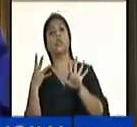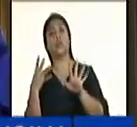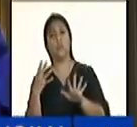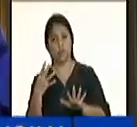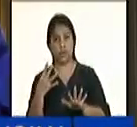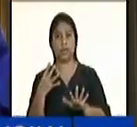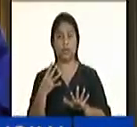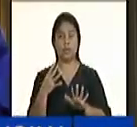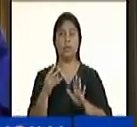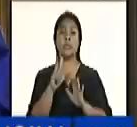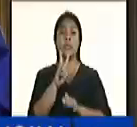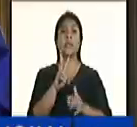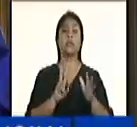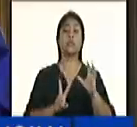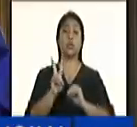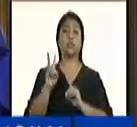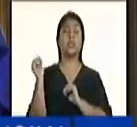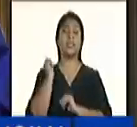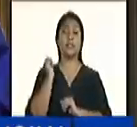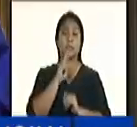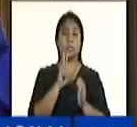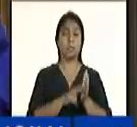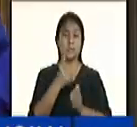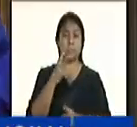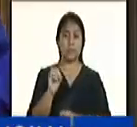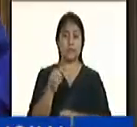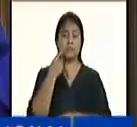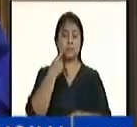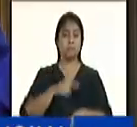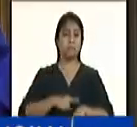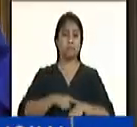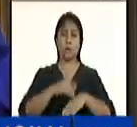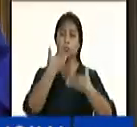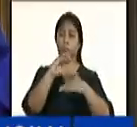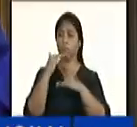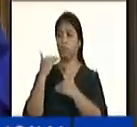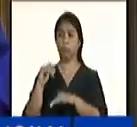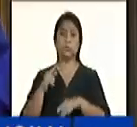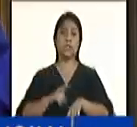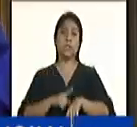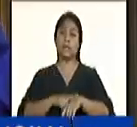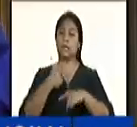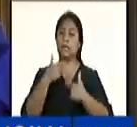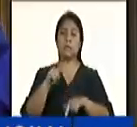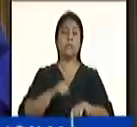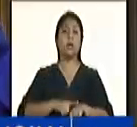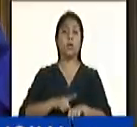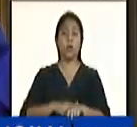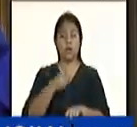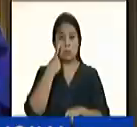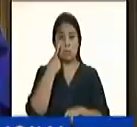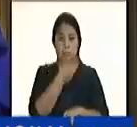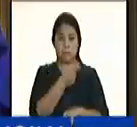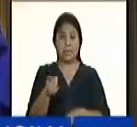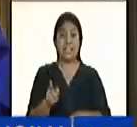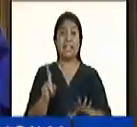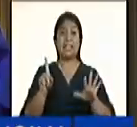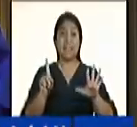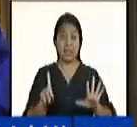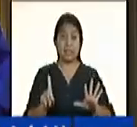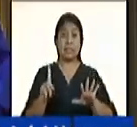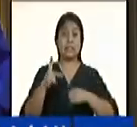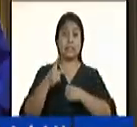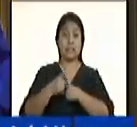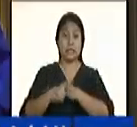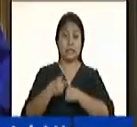abril del 2020 con relación a la restricción de actividades y restricción de locomoción, quedando comprendido de las 18 horas